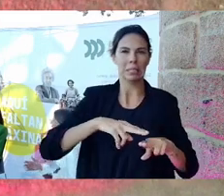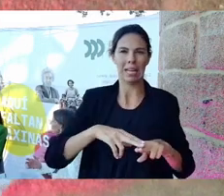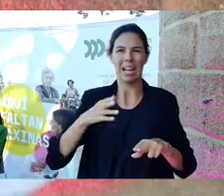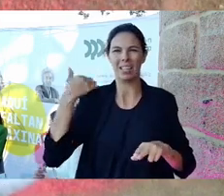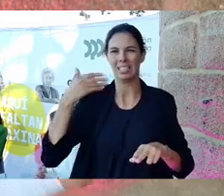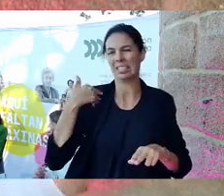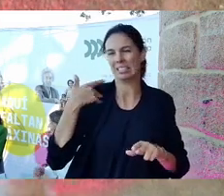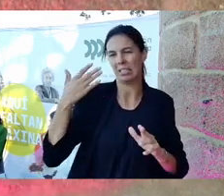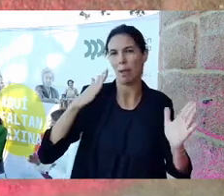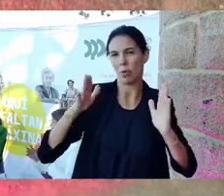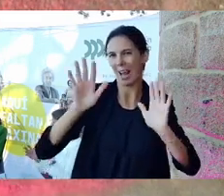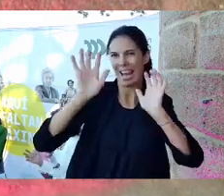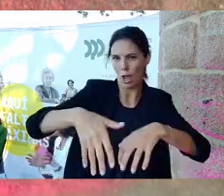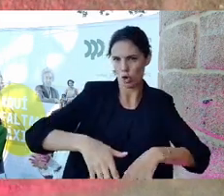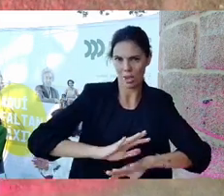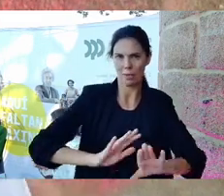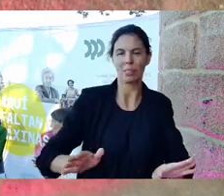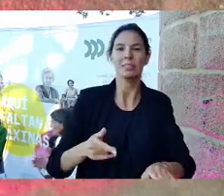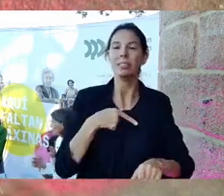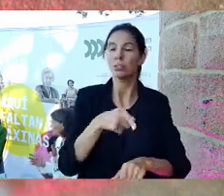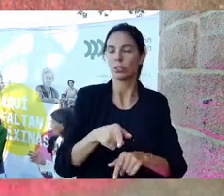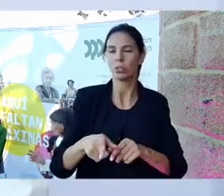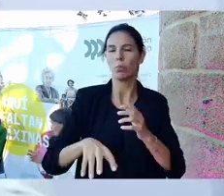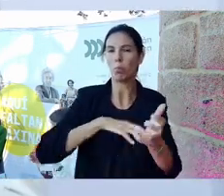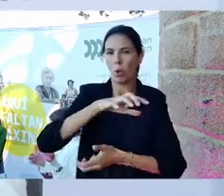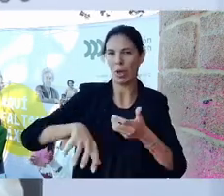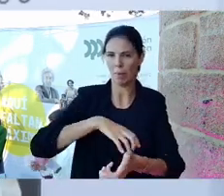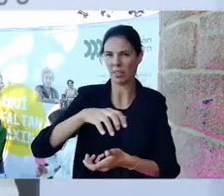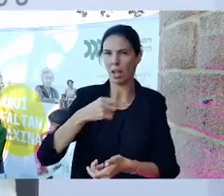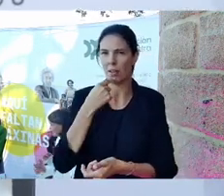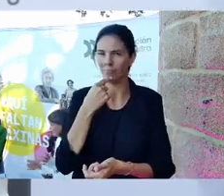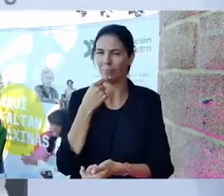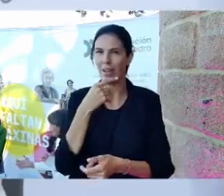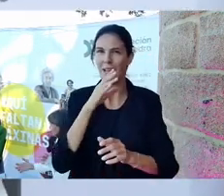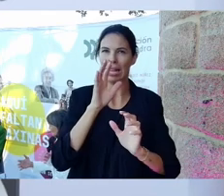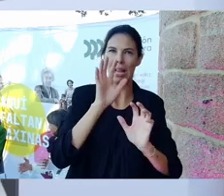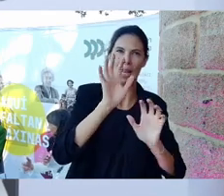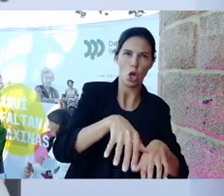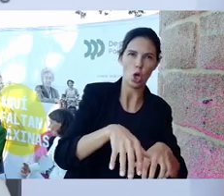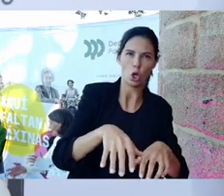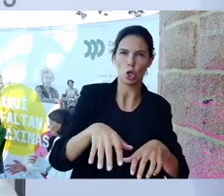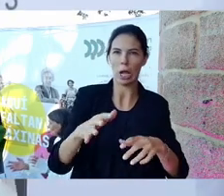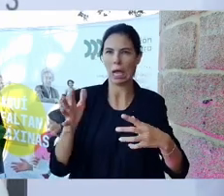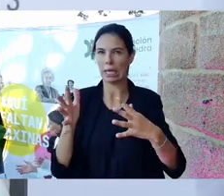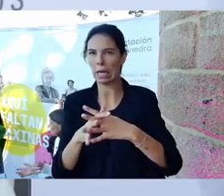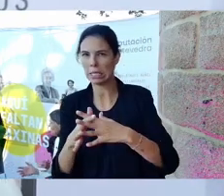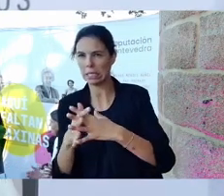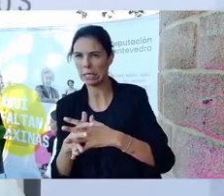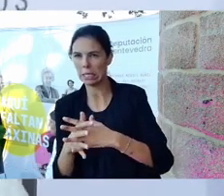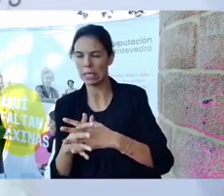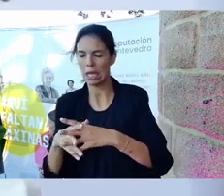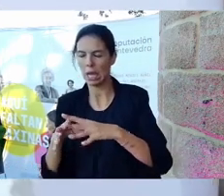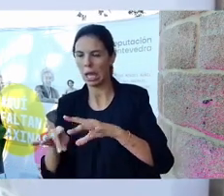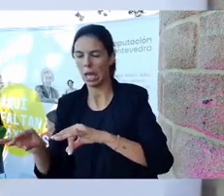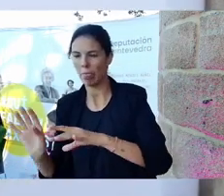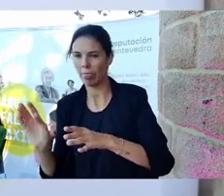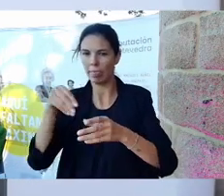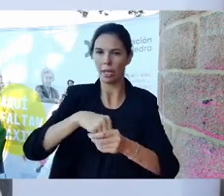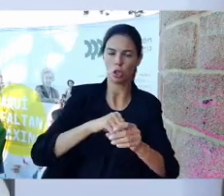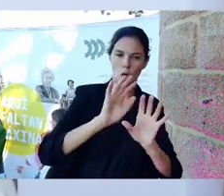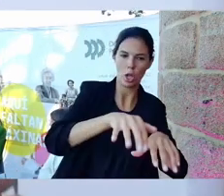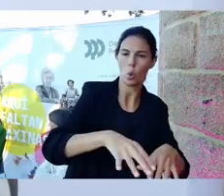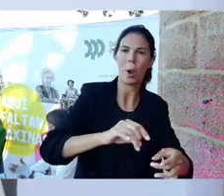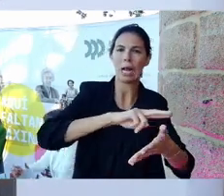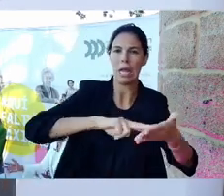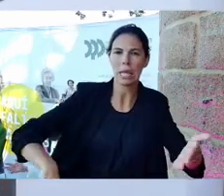Entonces no era el reino de León y Castilla, era el reino de León. Es que en esto genera mucha polémica en León, porque entonces Castilla era un condado más, o varios condados